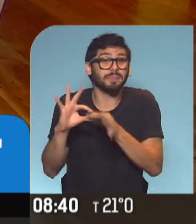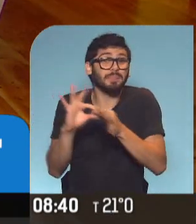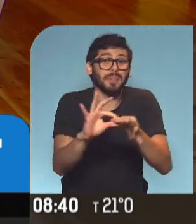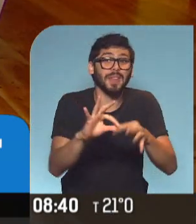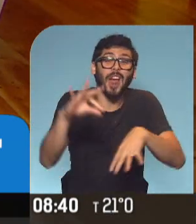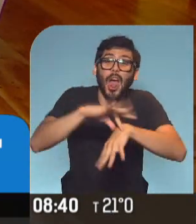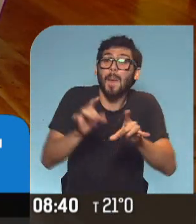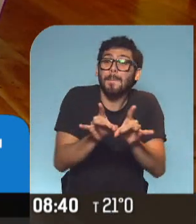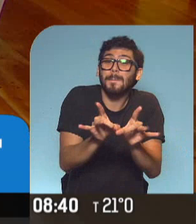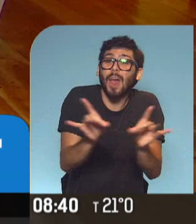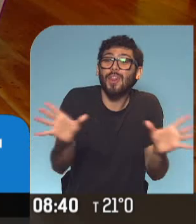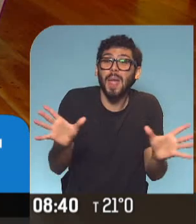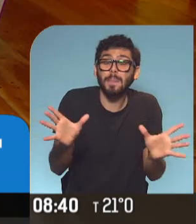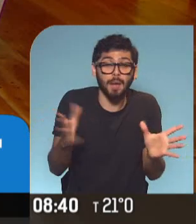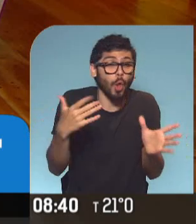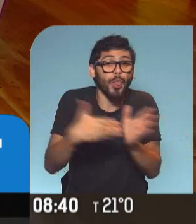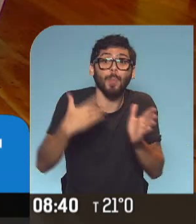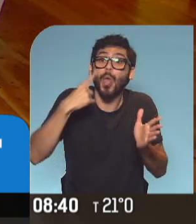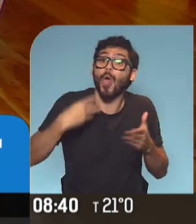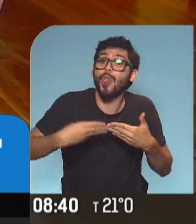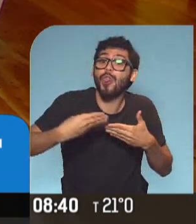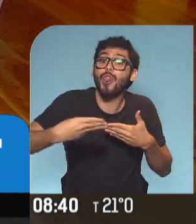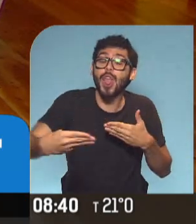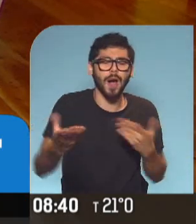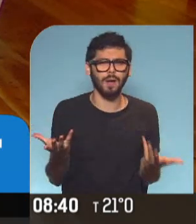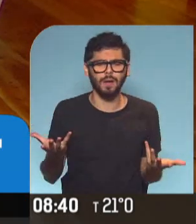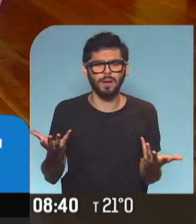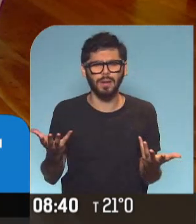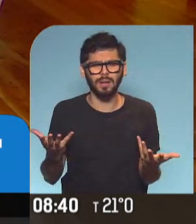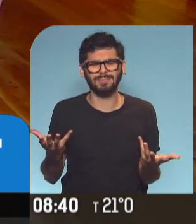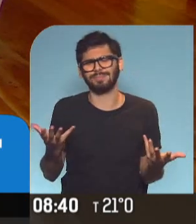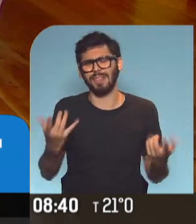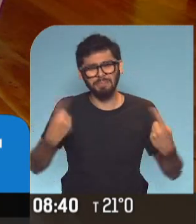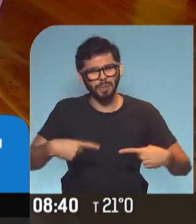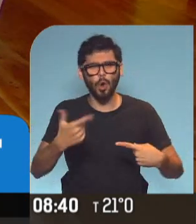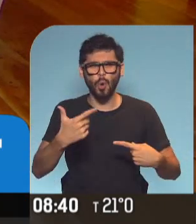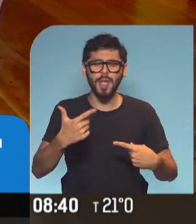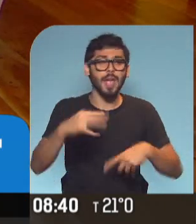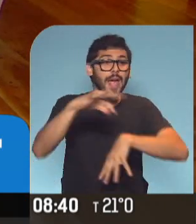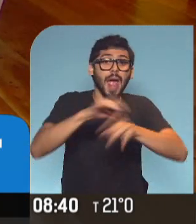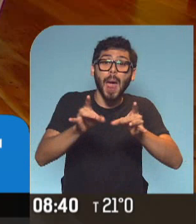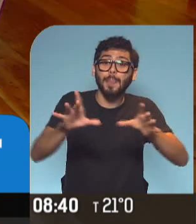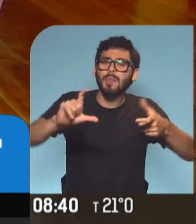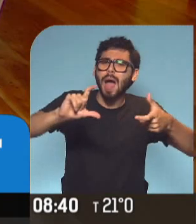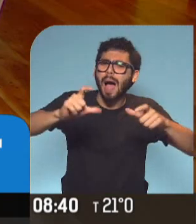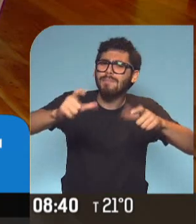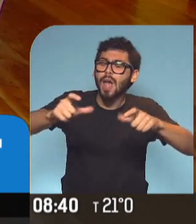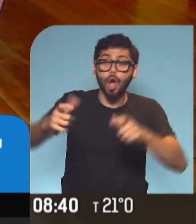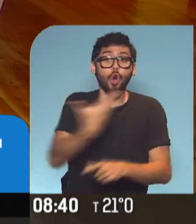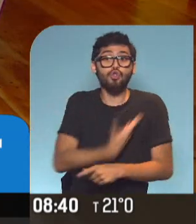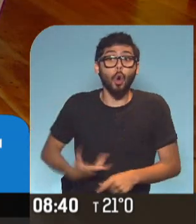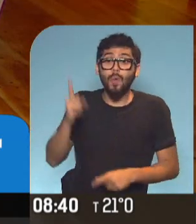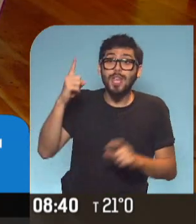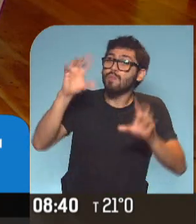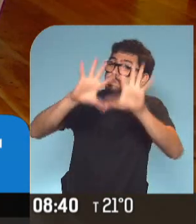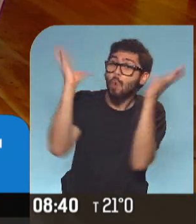influenciado por lo que va pasando día a día la epidemia va cambiando día a día y los gobiernos en el mundo tienen que ir tomando decisiones día a día